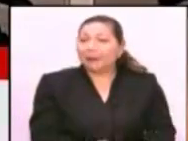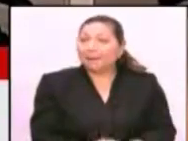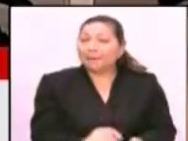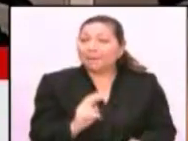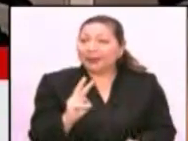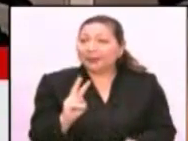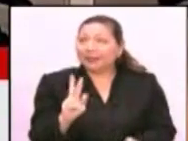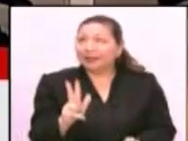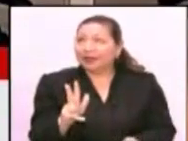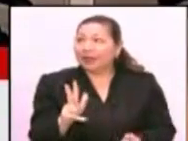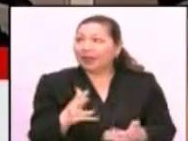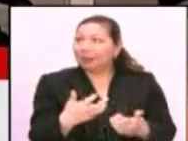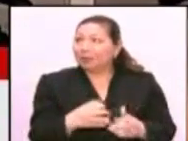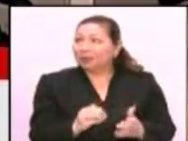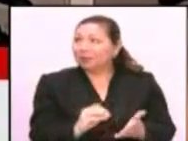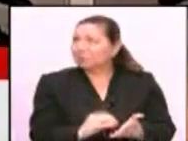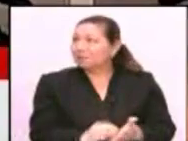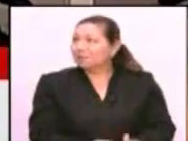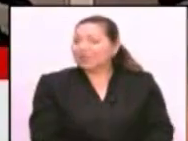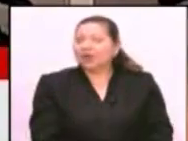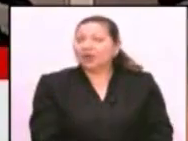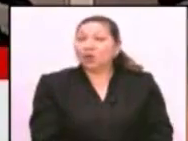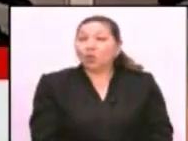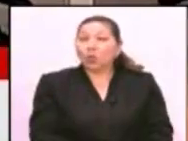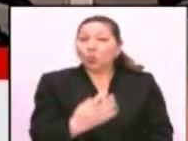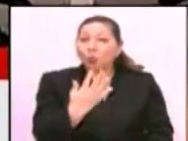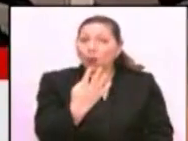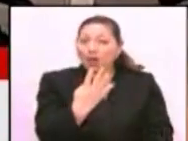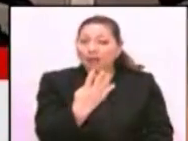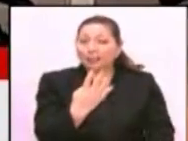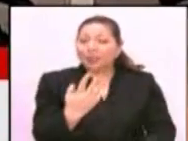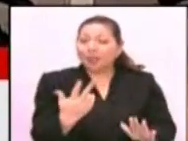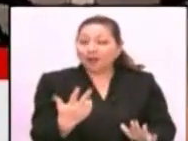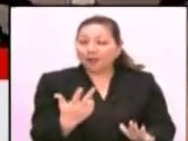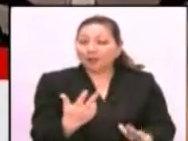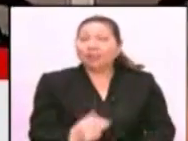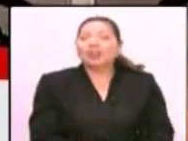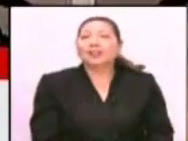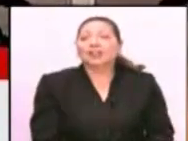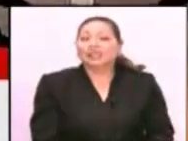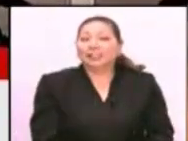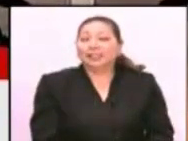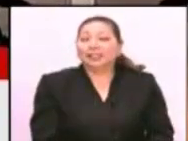23 empresas, aunque son mucho más, son 48 que le hemos suscrito a consecuencia de